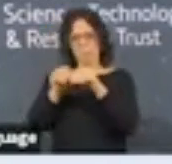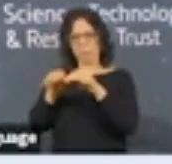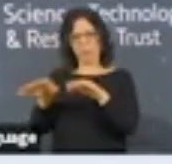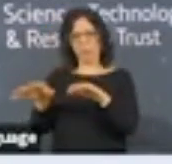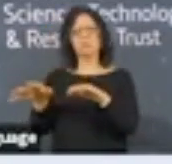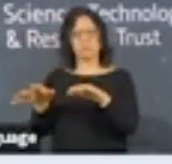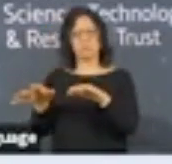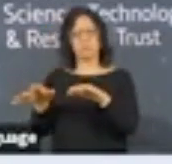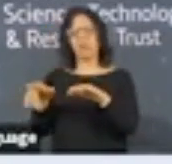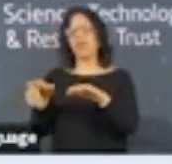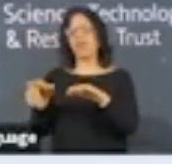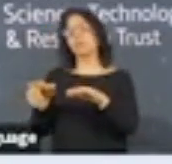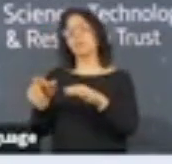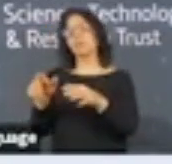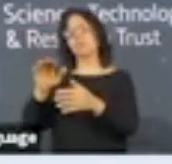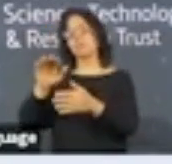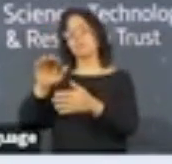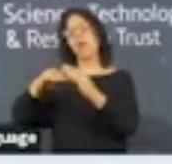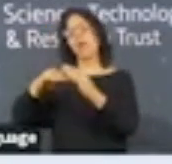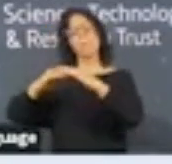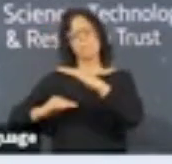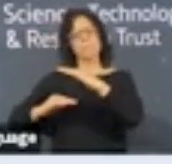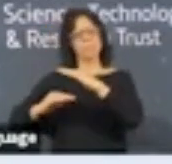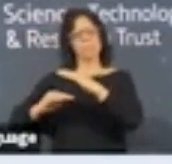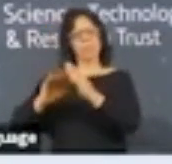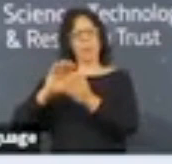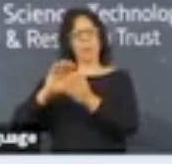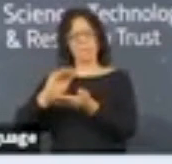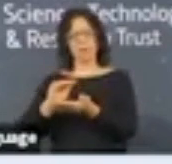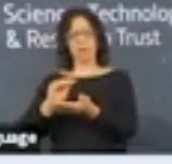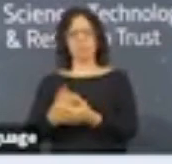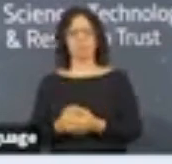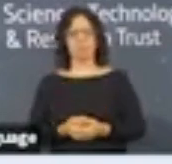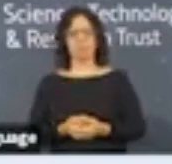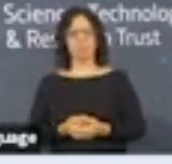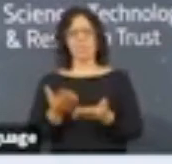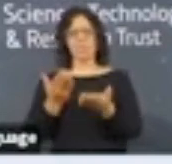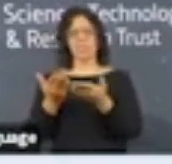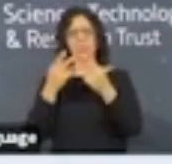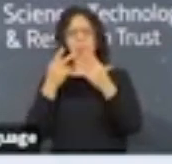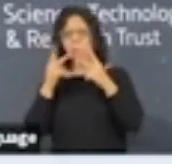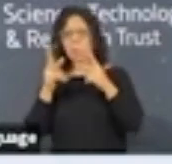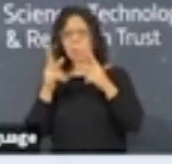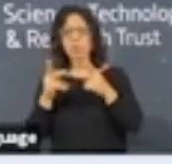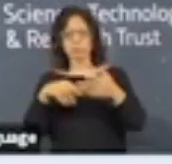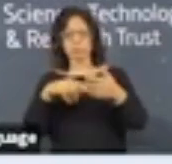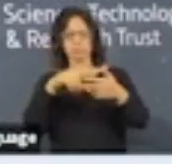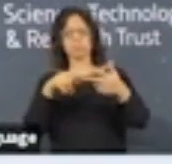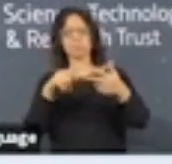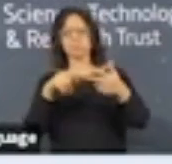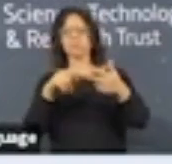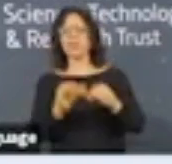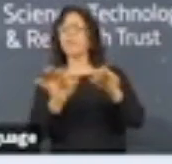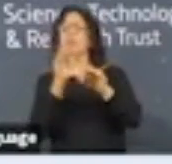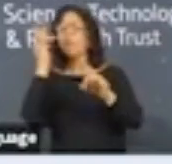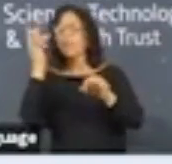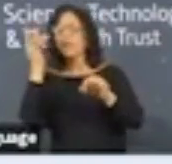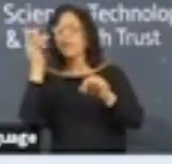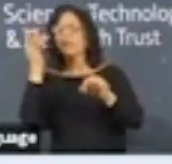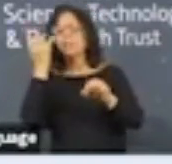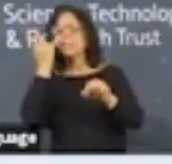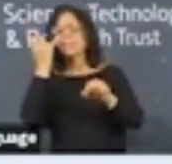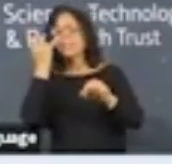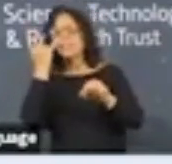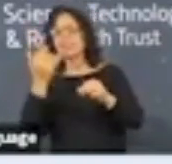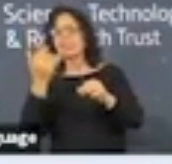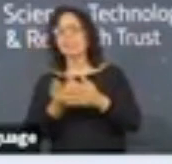baja. Los servicios públicos son muy importantes porque, por ejemplo, si hay deficiencias en el servicio